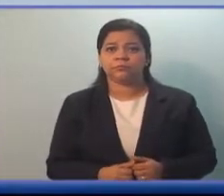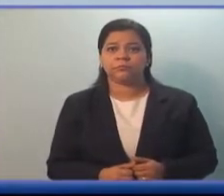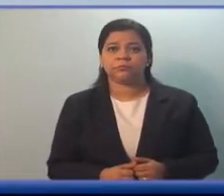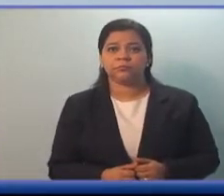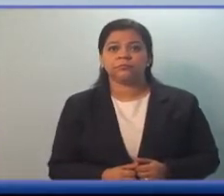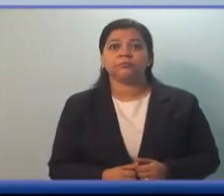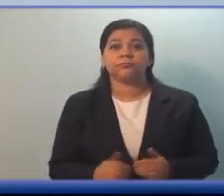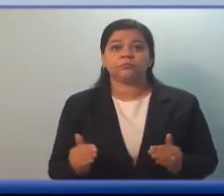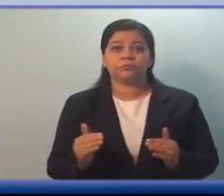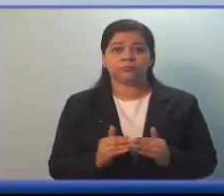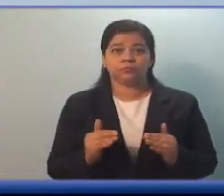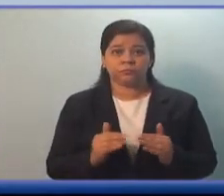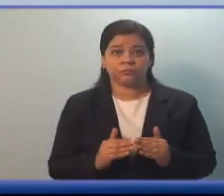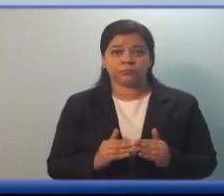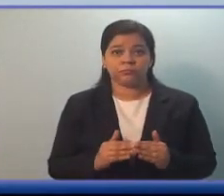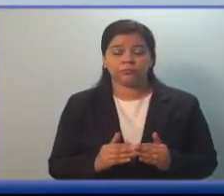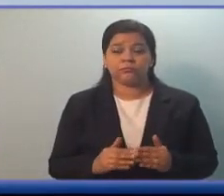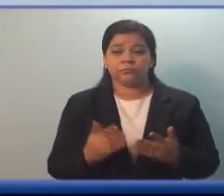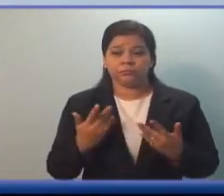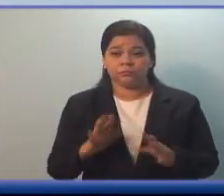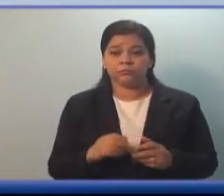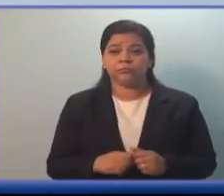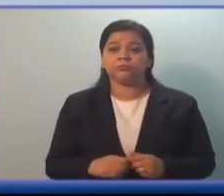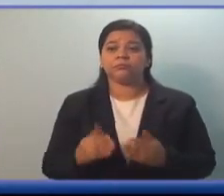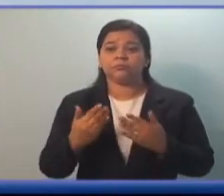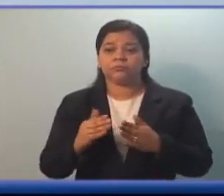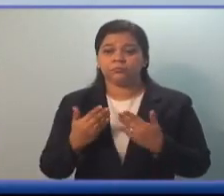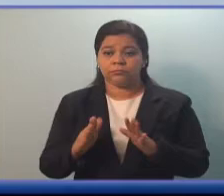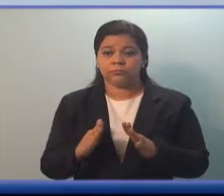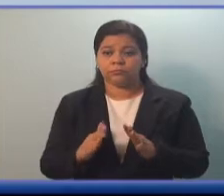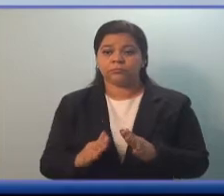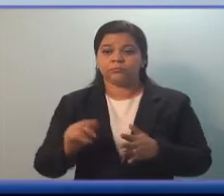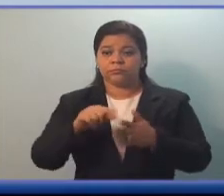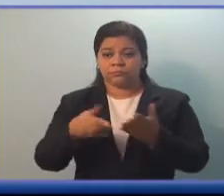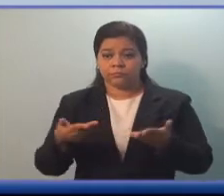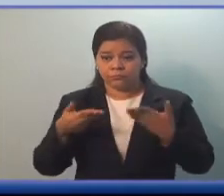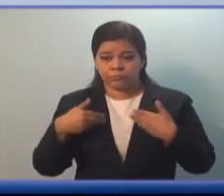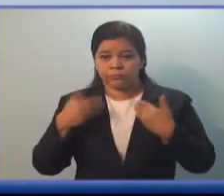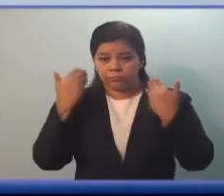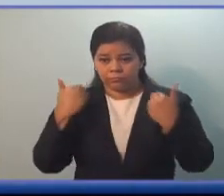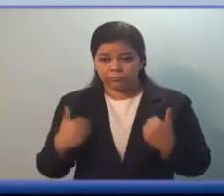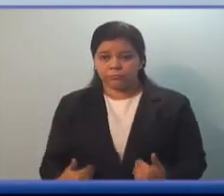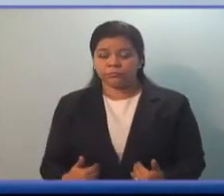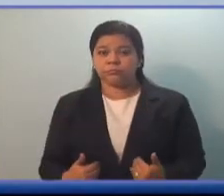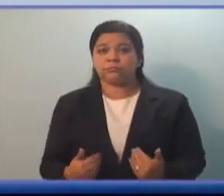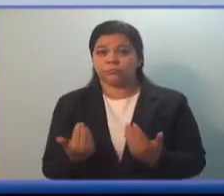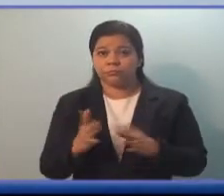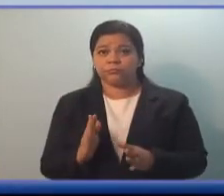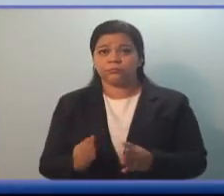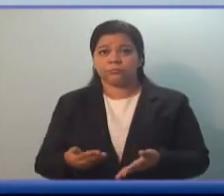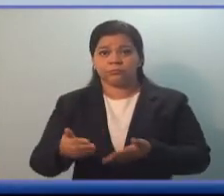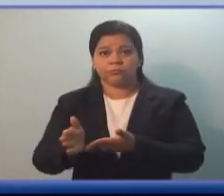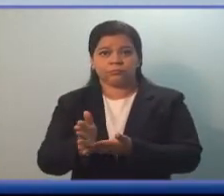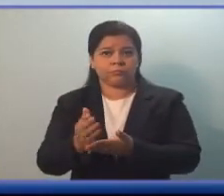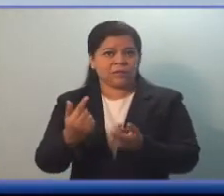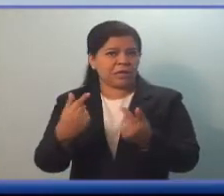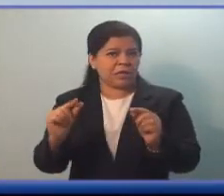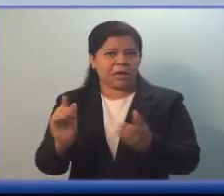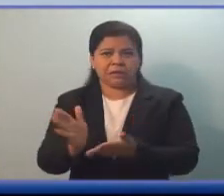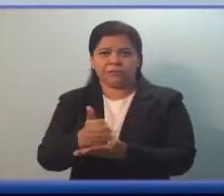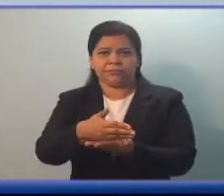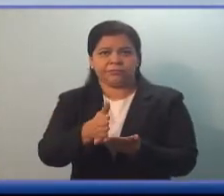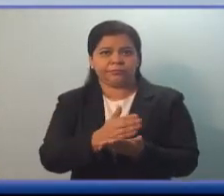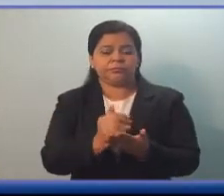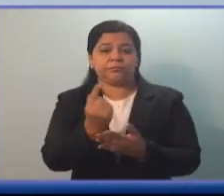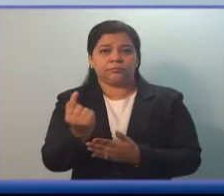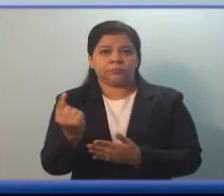se también editó un texto, que es un curso de derechos humanos que se distribuía de manera gratuita con el afán también